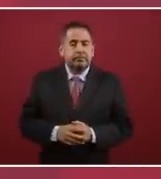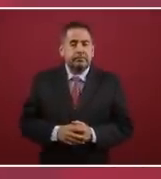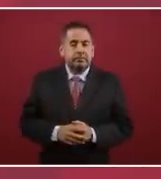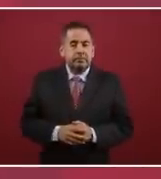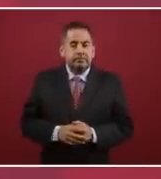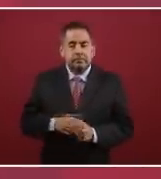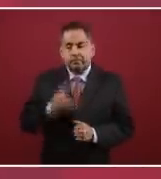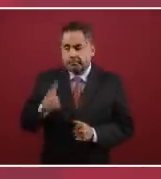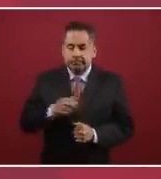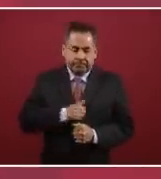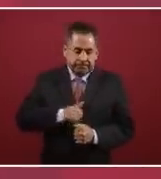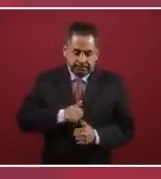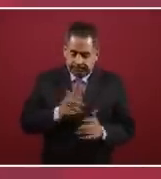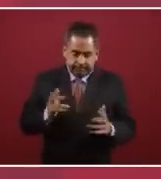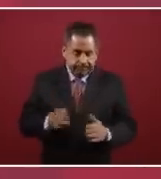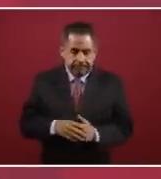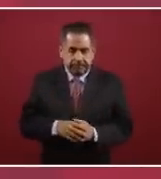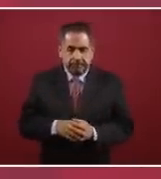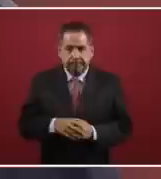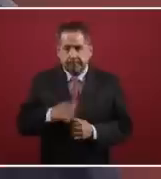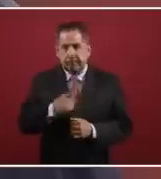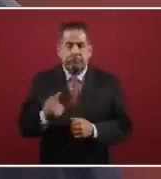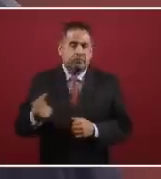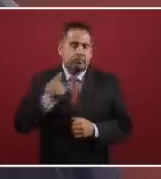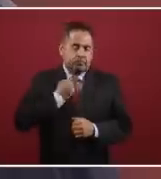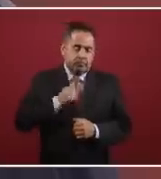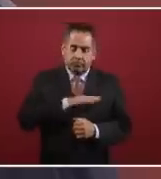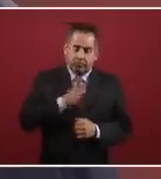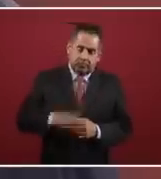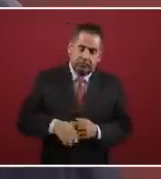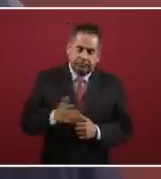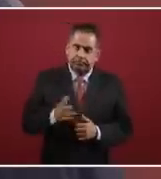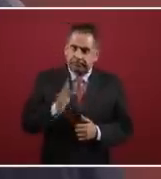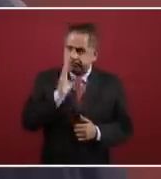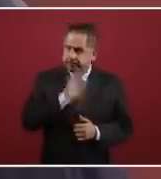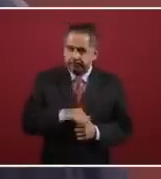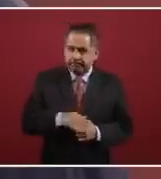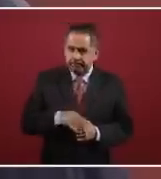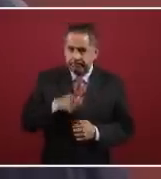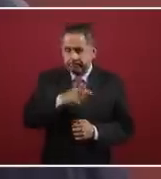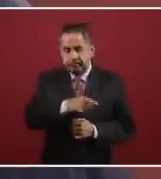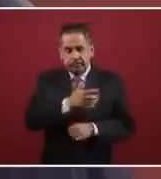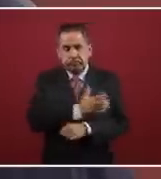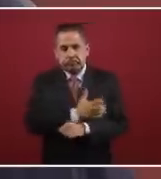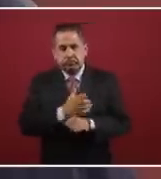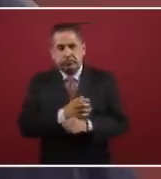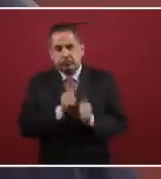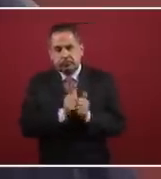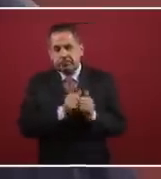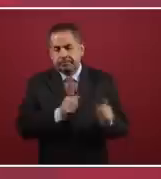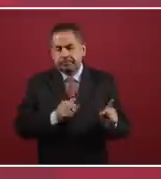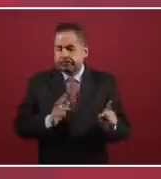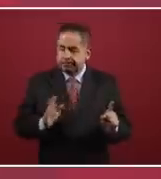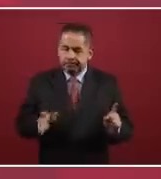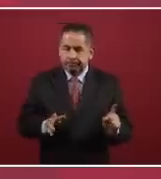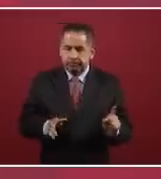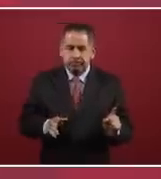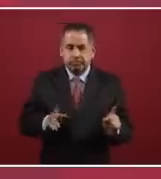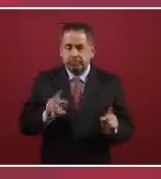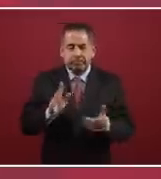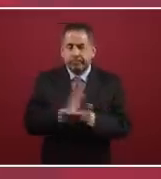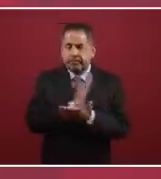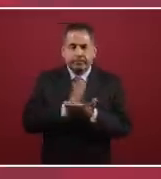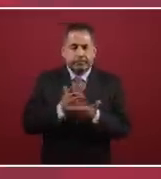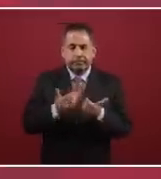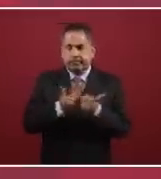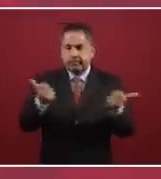pues muy lamentable, el asesinato de este compañero, pero no tiene nada